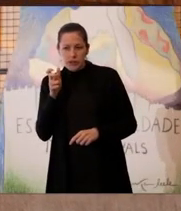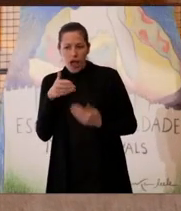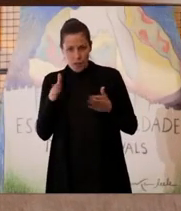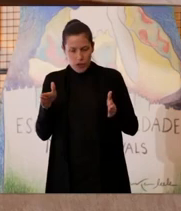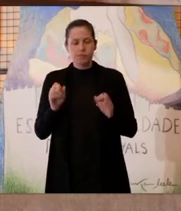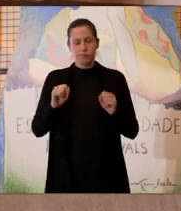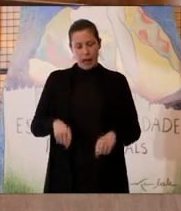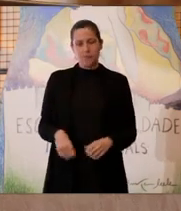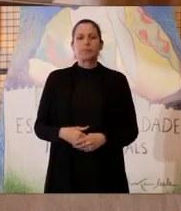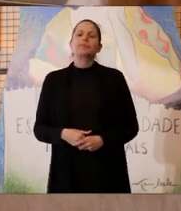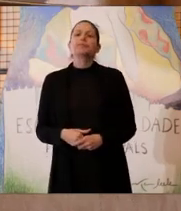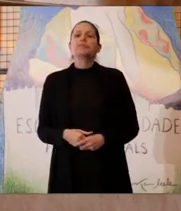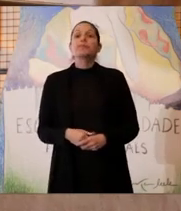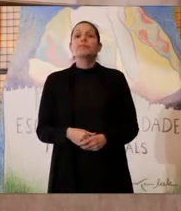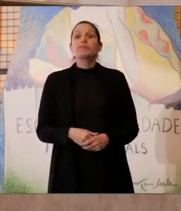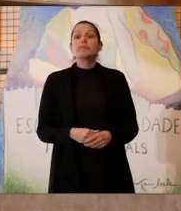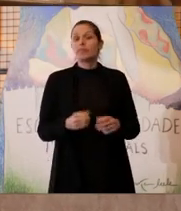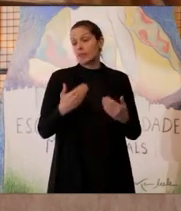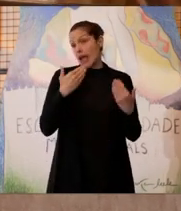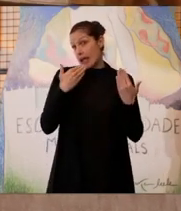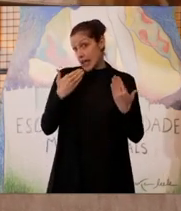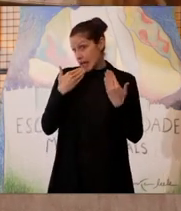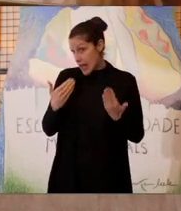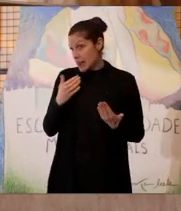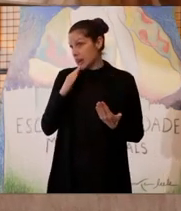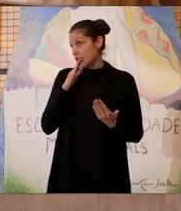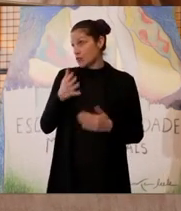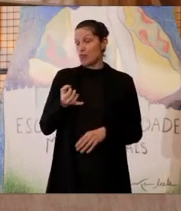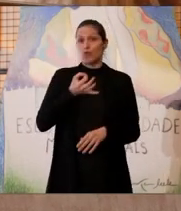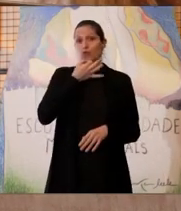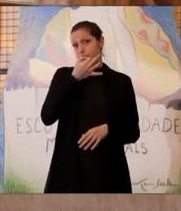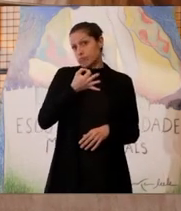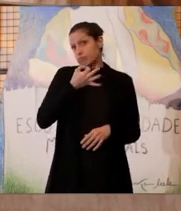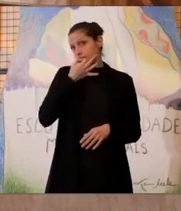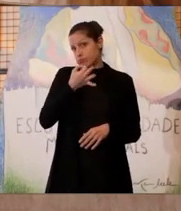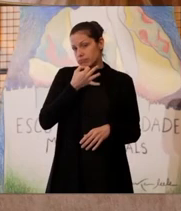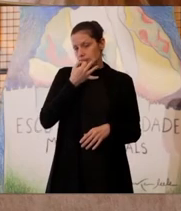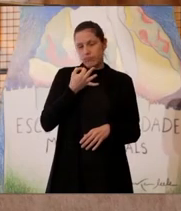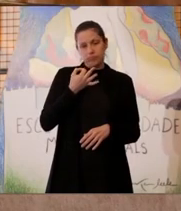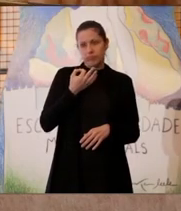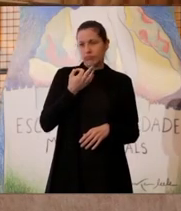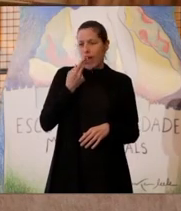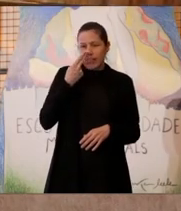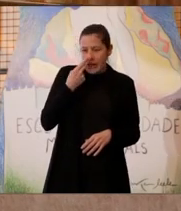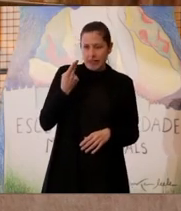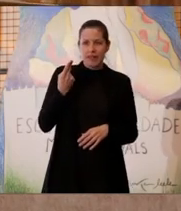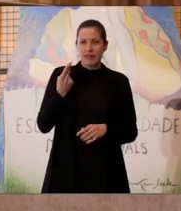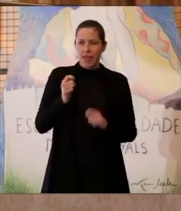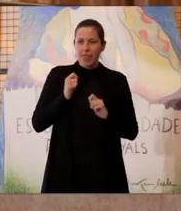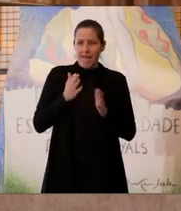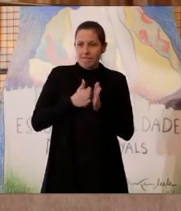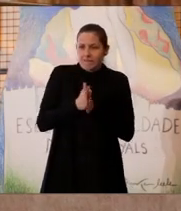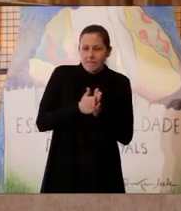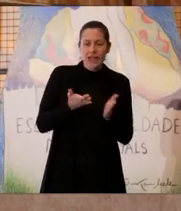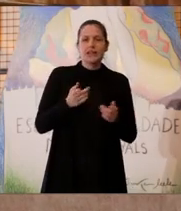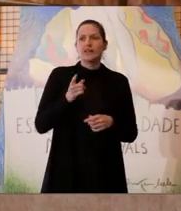Sí ahora sí Bueno muchísimas gracias por vuestras intervenciones que han sido la más de estimulantes y que por sí